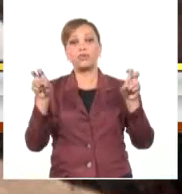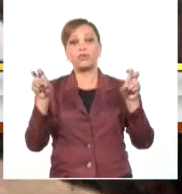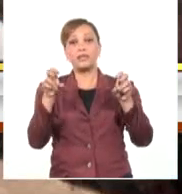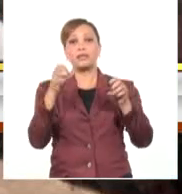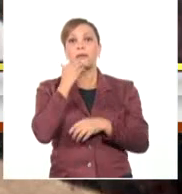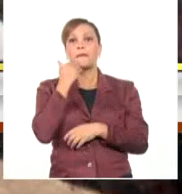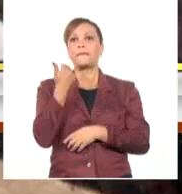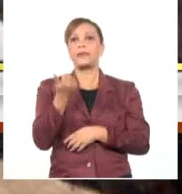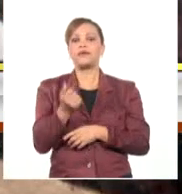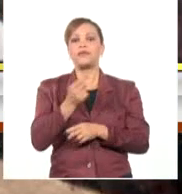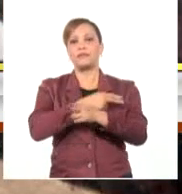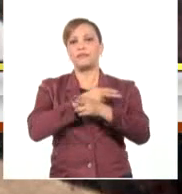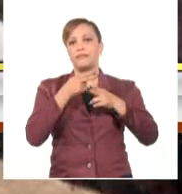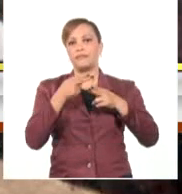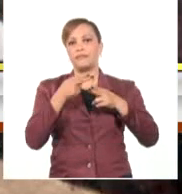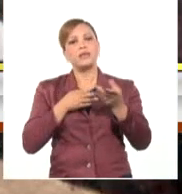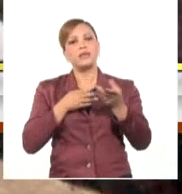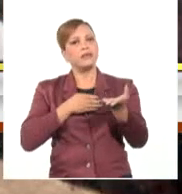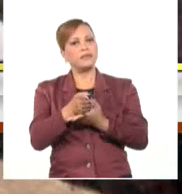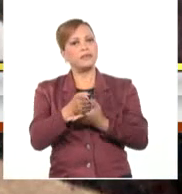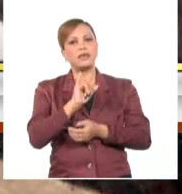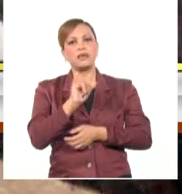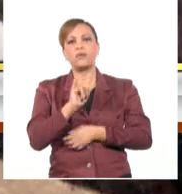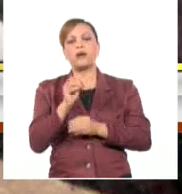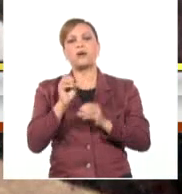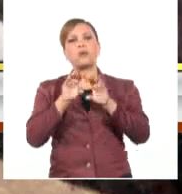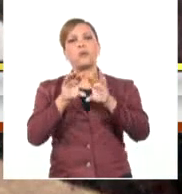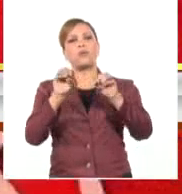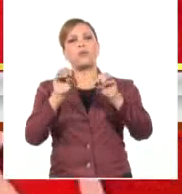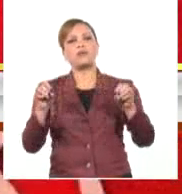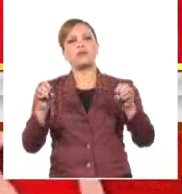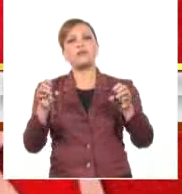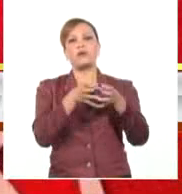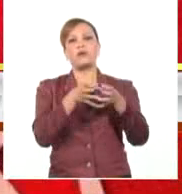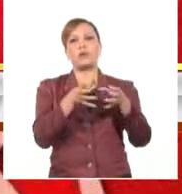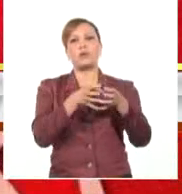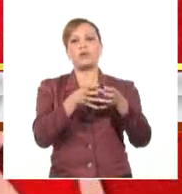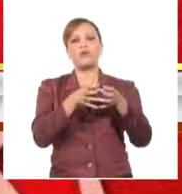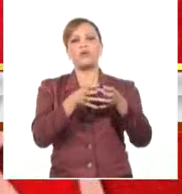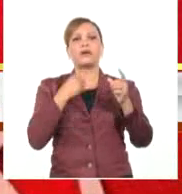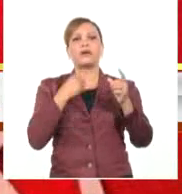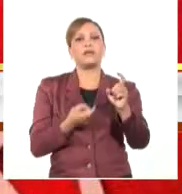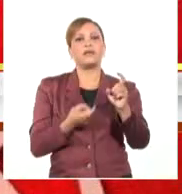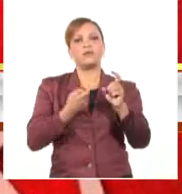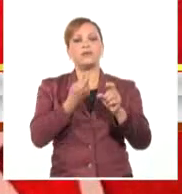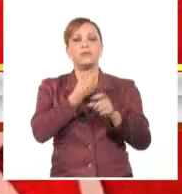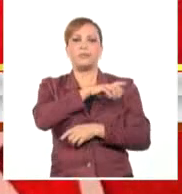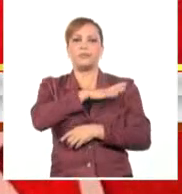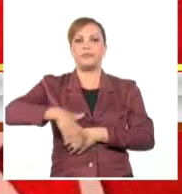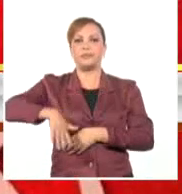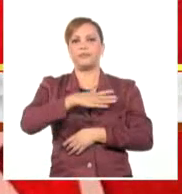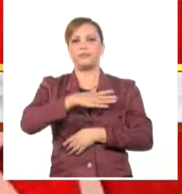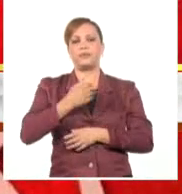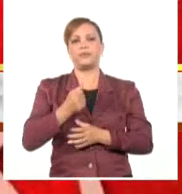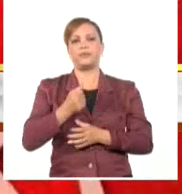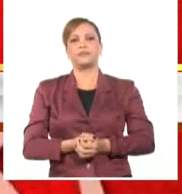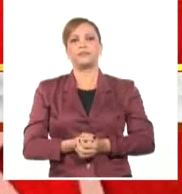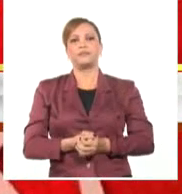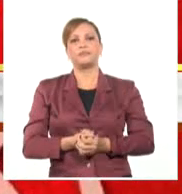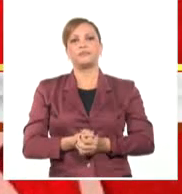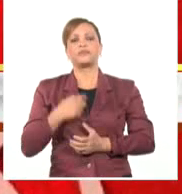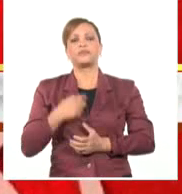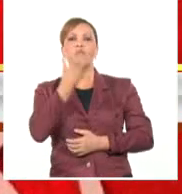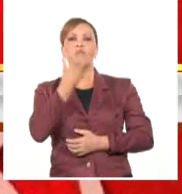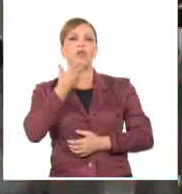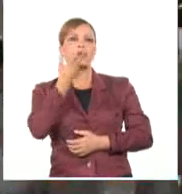de la historia, todavía continúa convocando a las fuerzas de izquierda que luchan por una humanidad más justa. Con un lenguaje